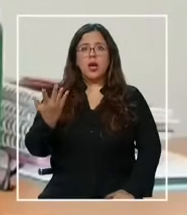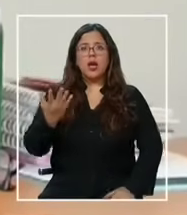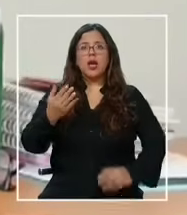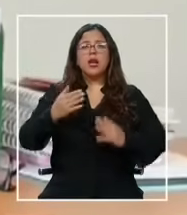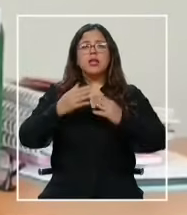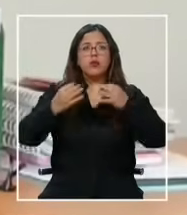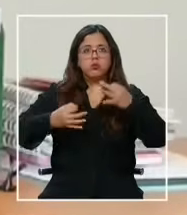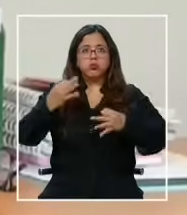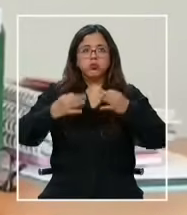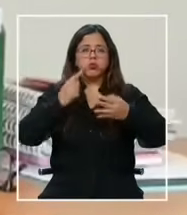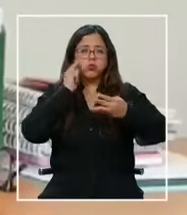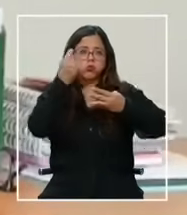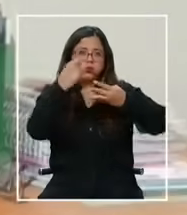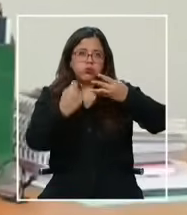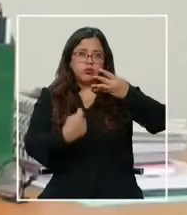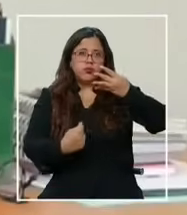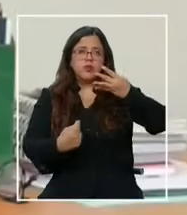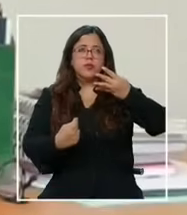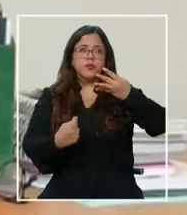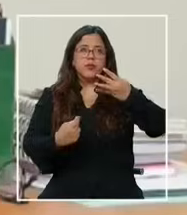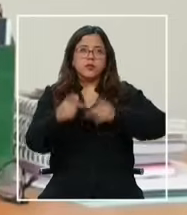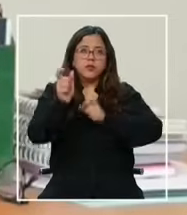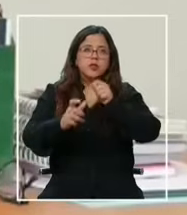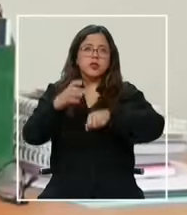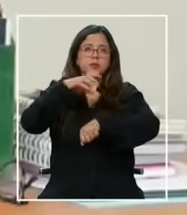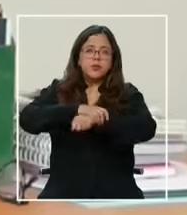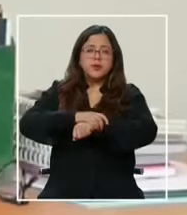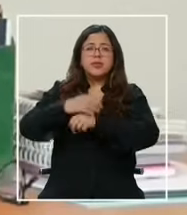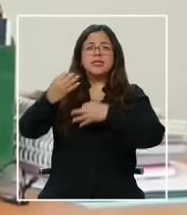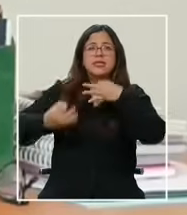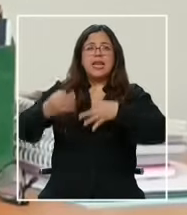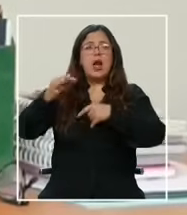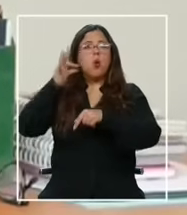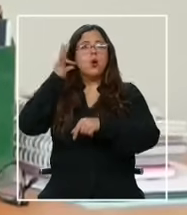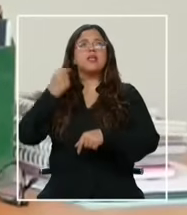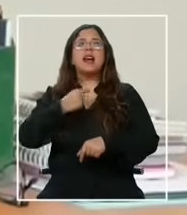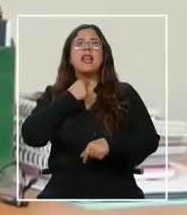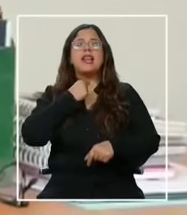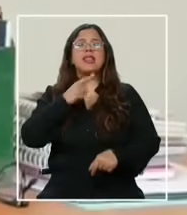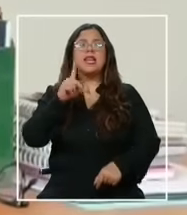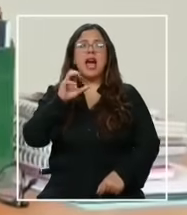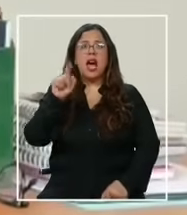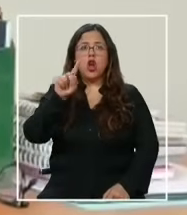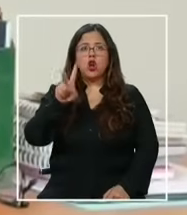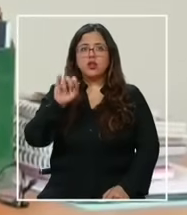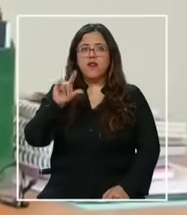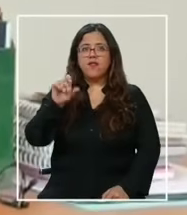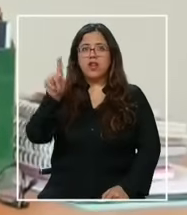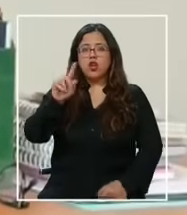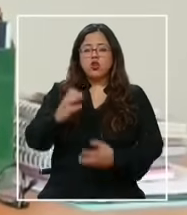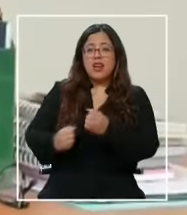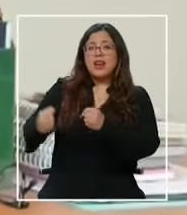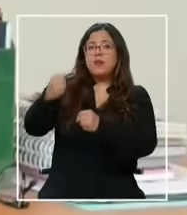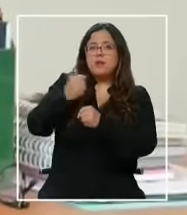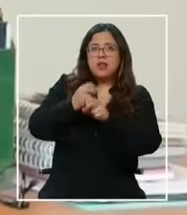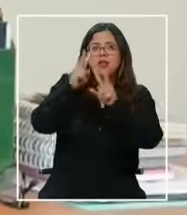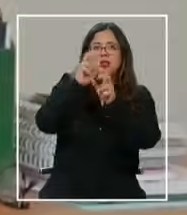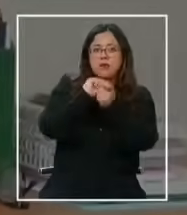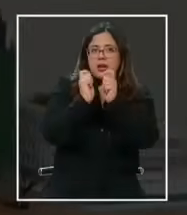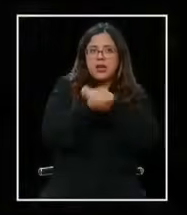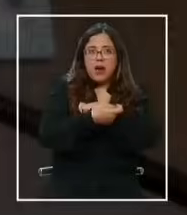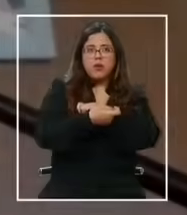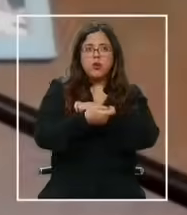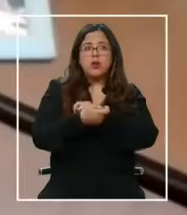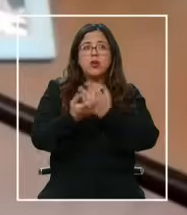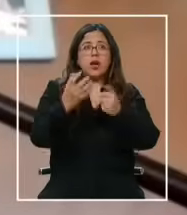audiencia de revisión de medidas cautelares la jueza de garantía cierto de los bilos decide reemplazar la cautelar de prisión preventiva por una